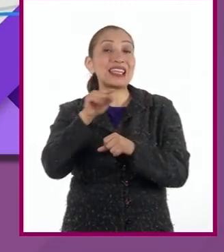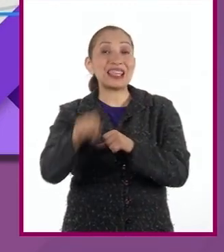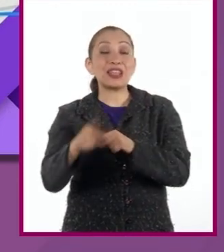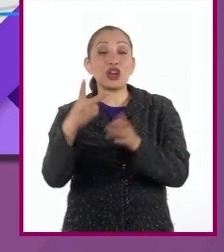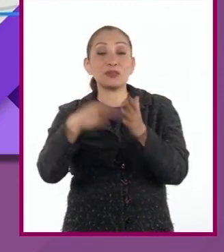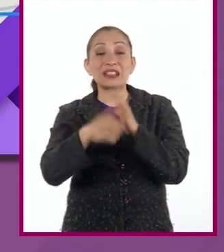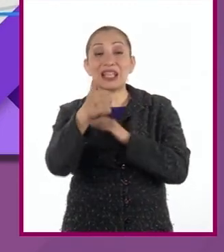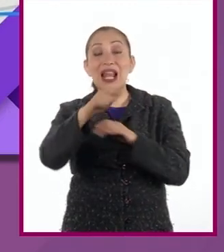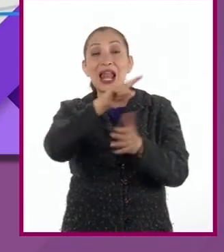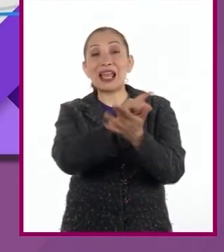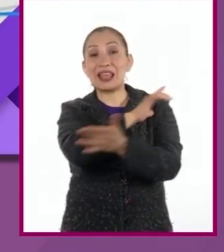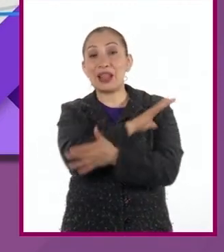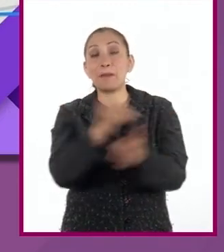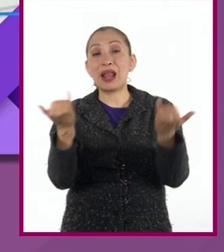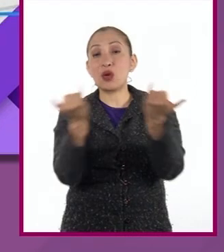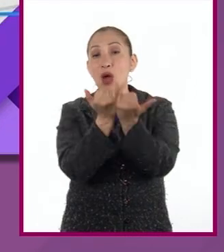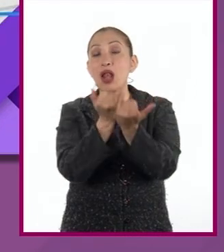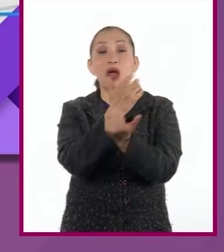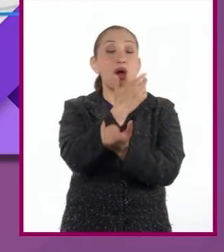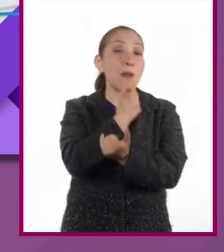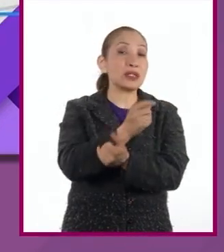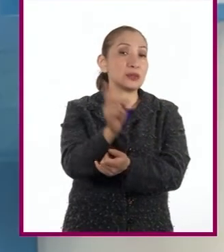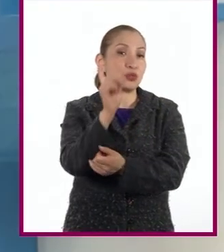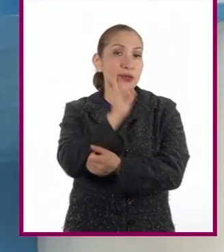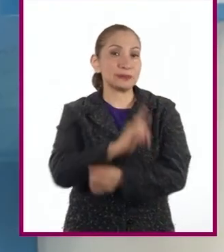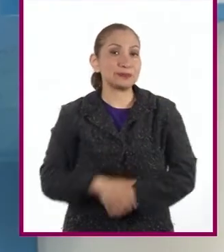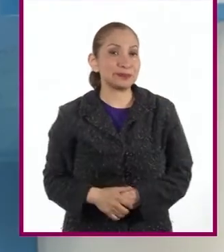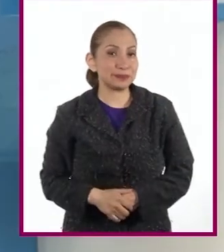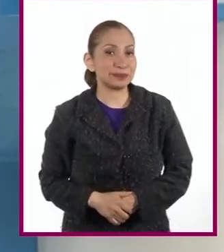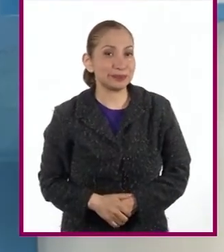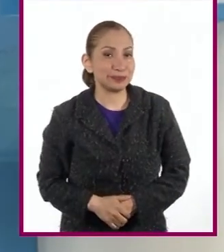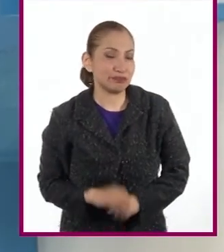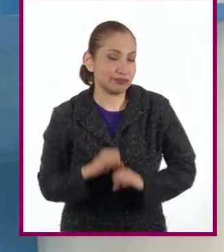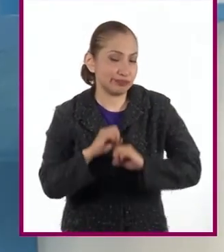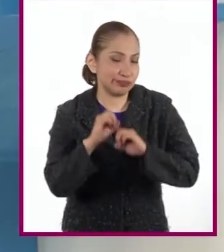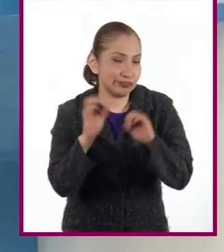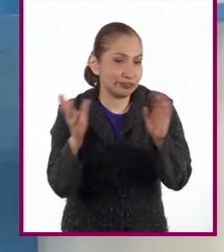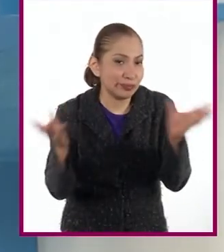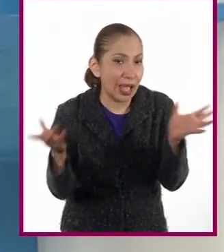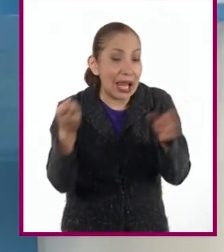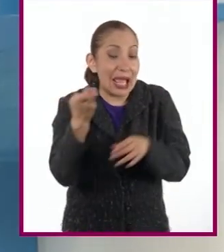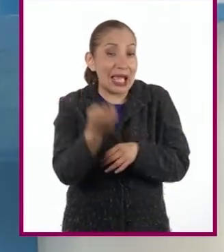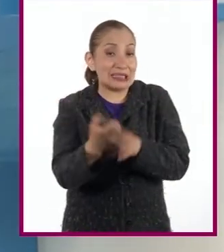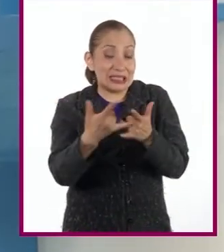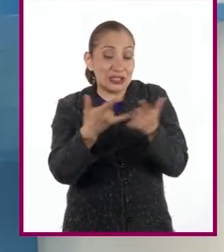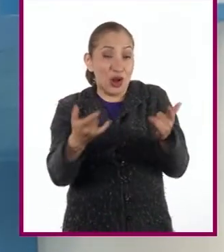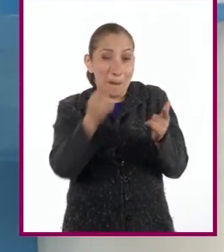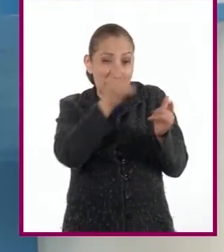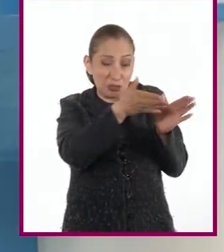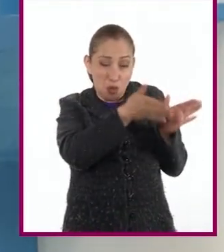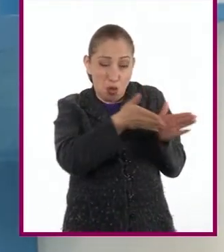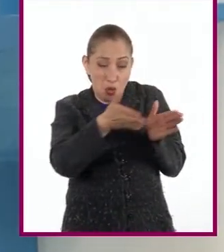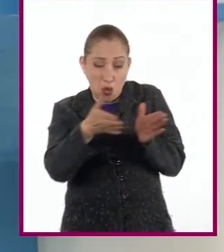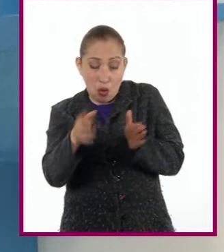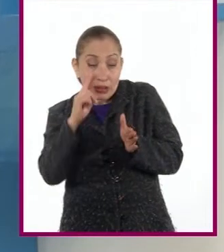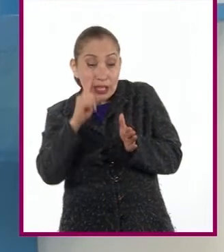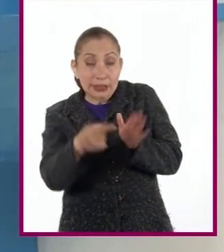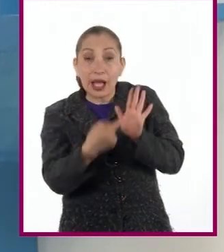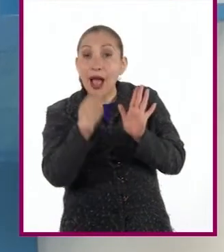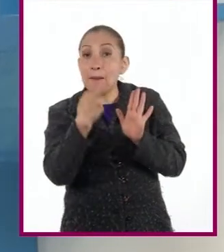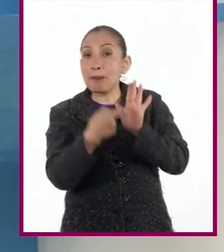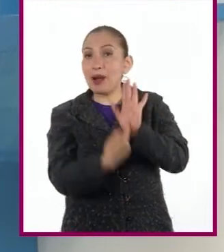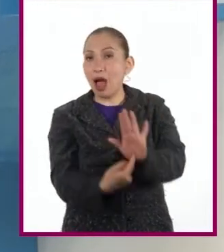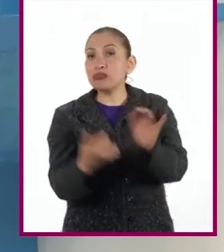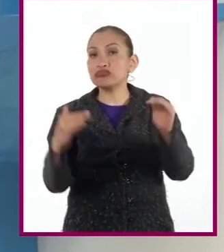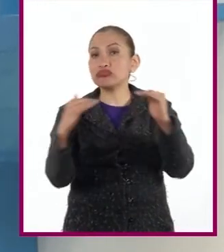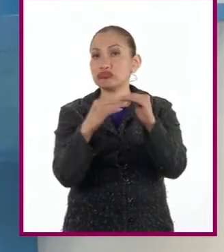Ley General para la Igualdad entre Mujeres y Hombres. Desde luego, en estos antecedentes, no solo se hace referencia